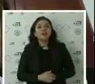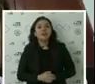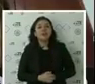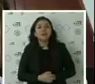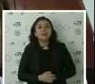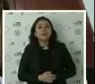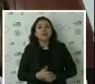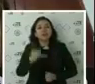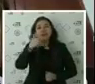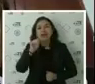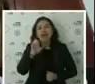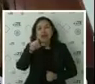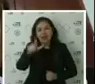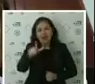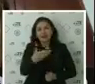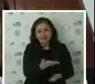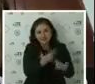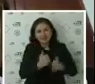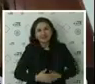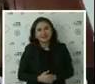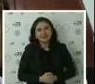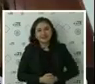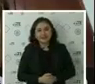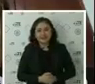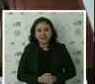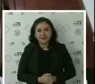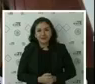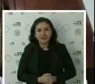reflexiones finales de Yael Caleb. Adelante, Yael.